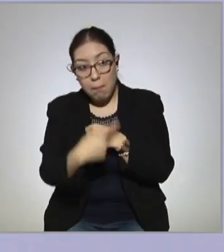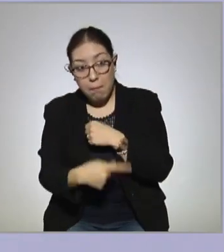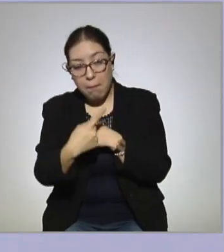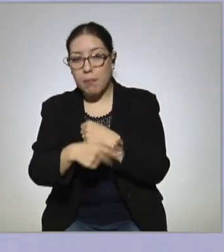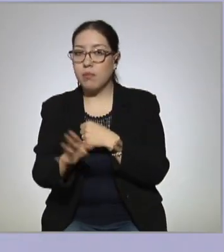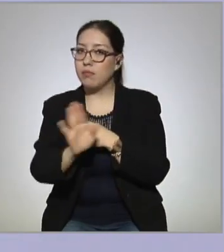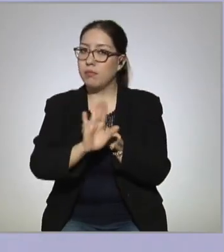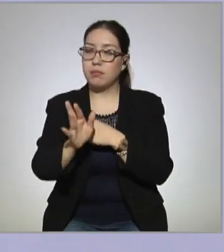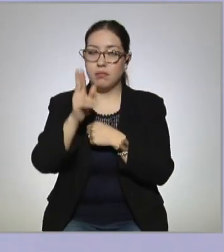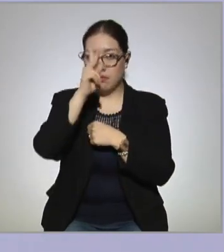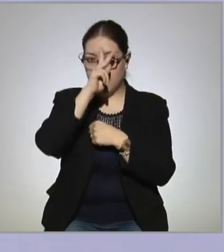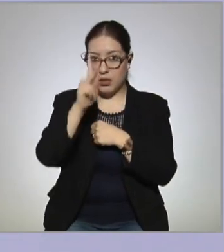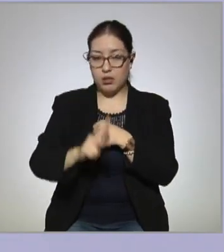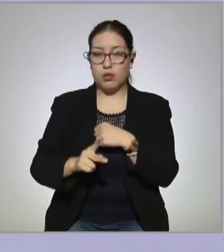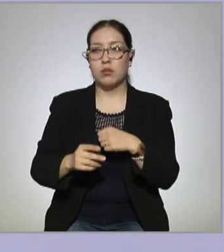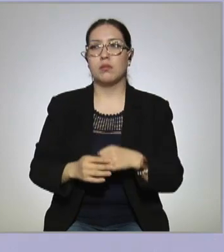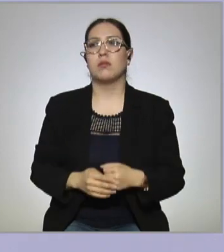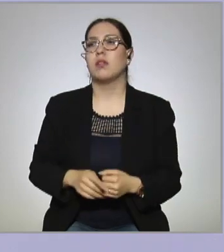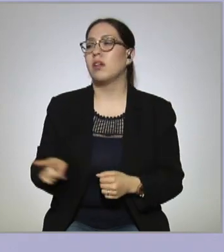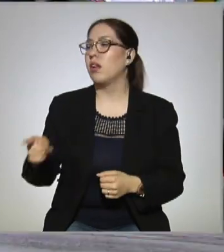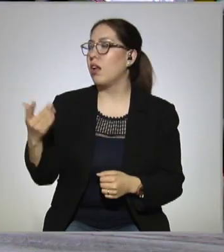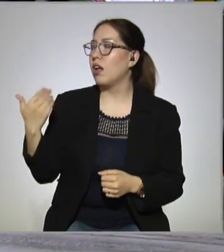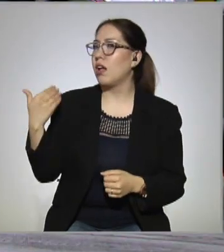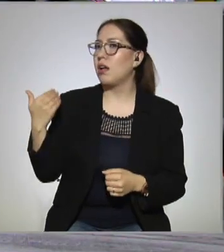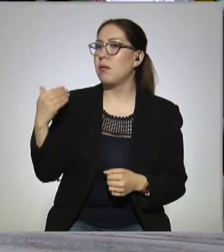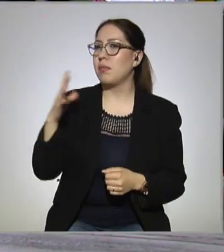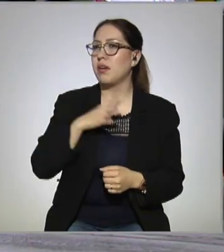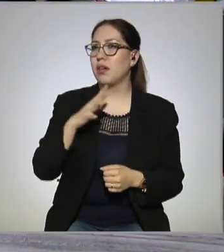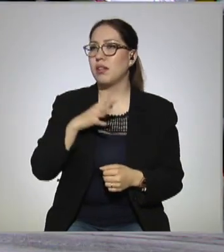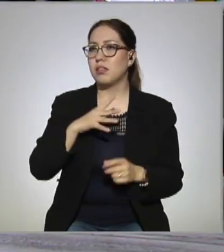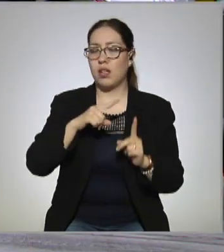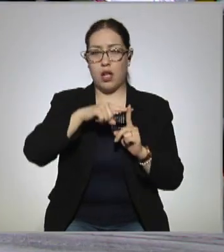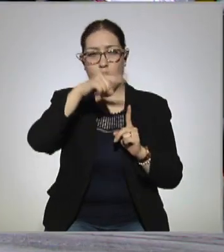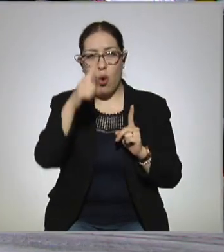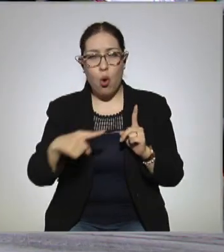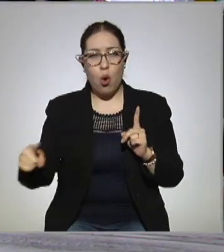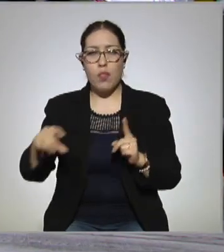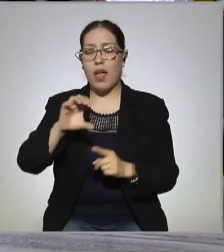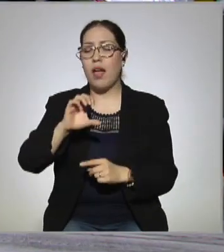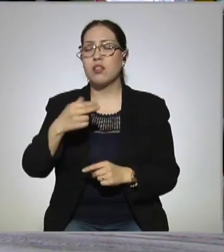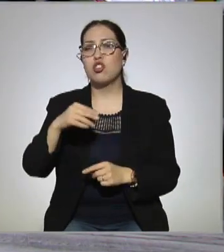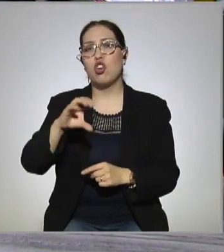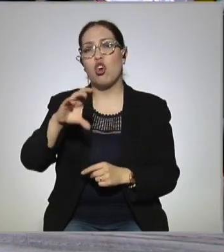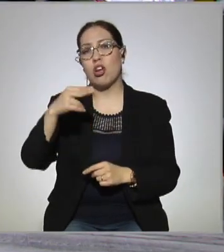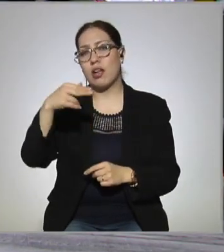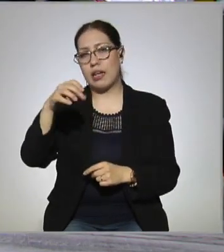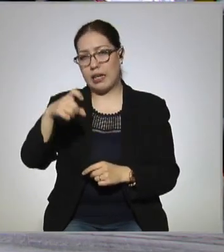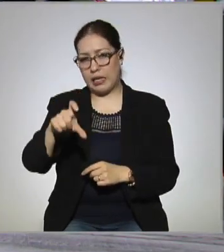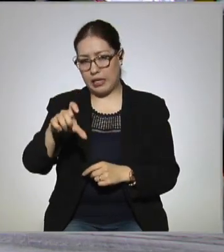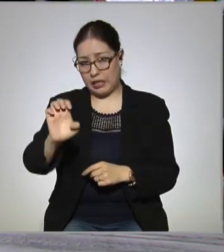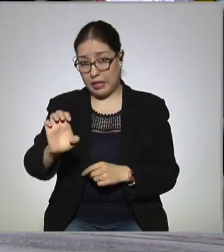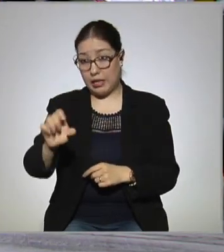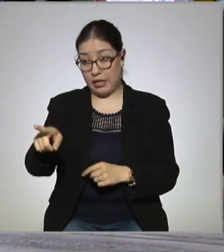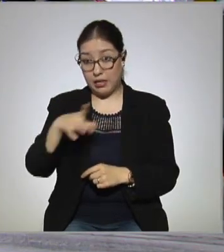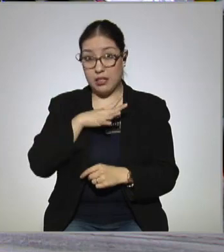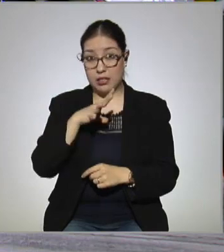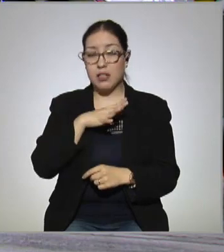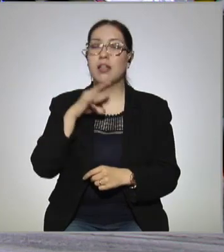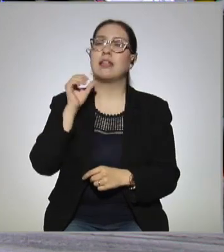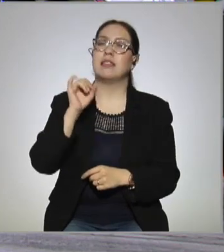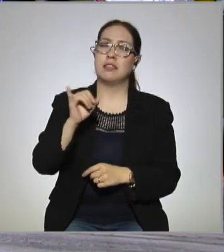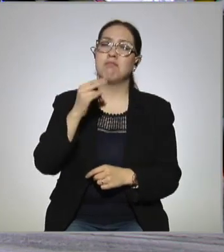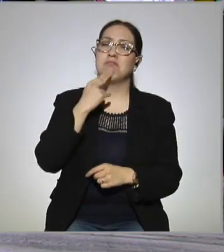peor el caldo que las albóndigas. ¿Las famosas y recientes ondas de choque entran en eso, doctor? Entran en eso. Realmente la onda de choque está utilizándose en una